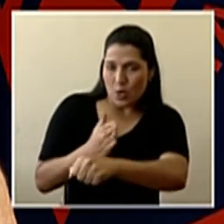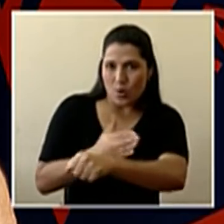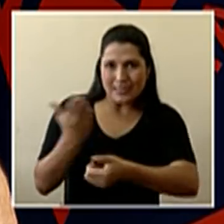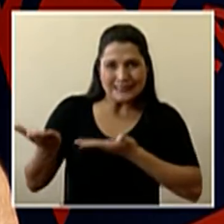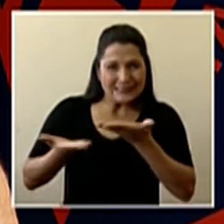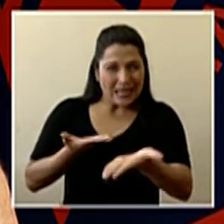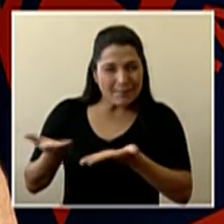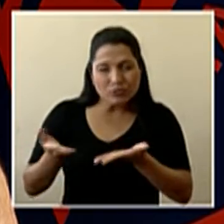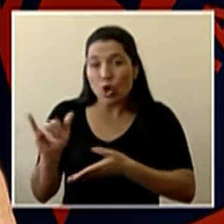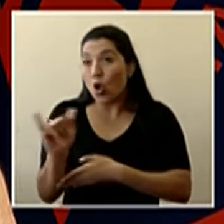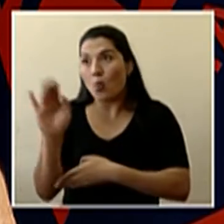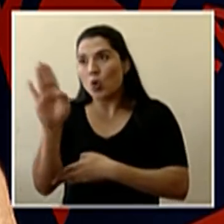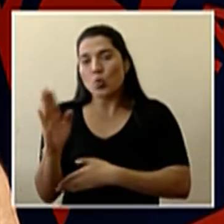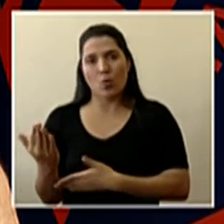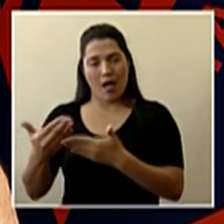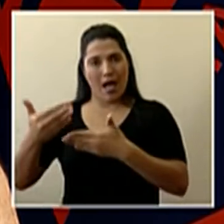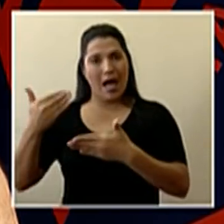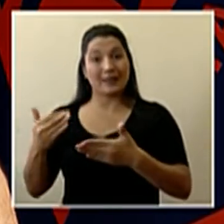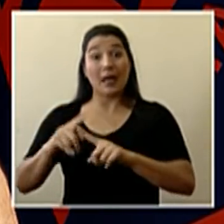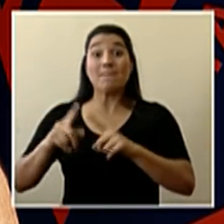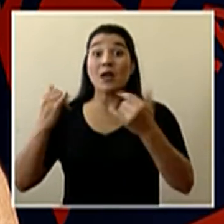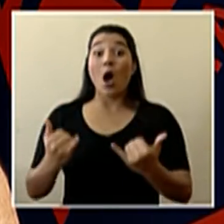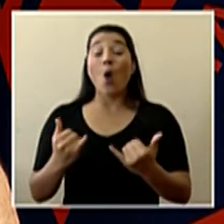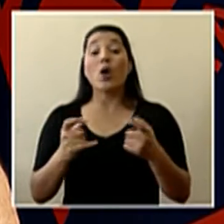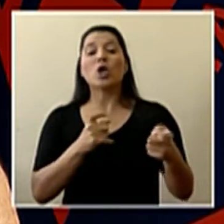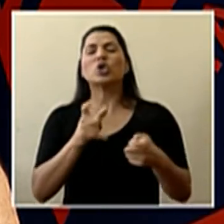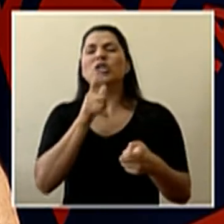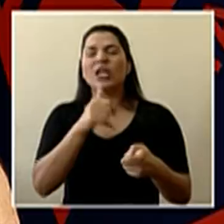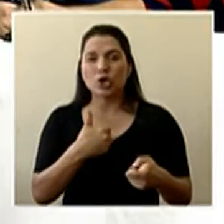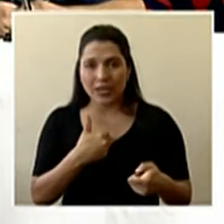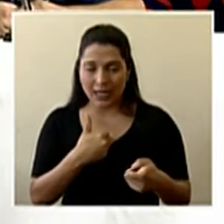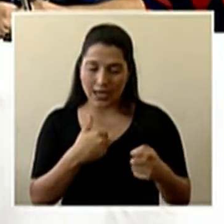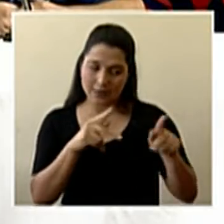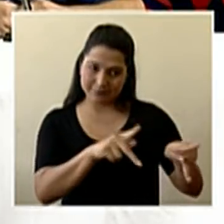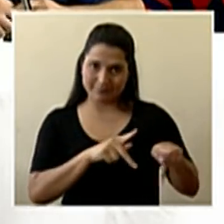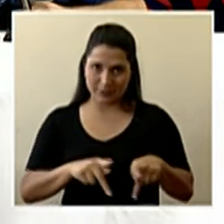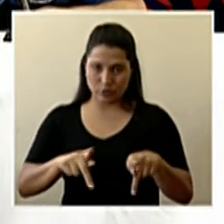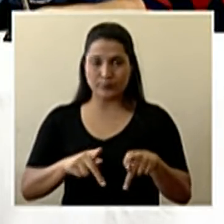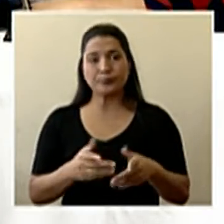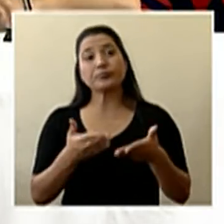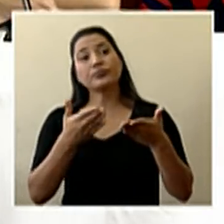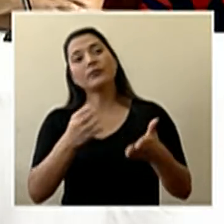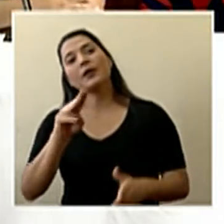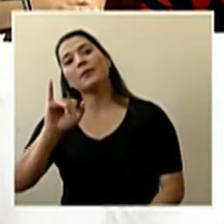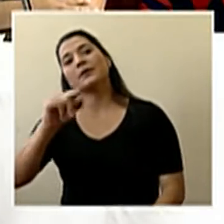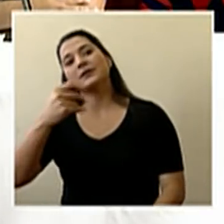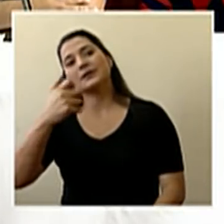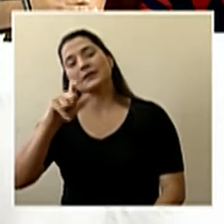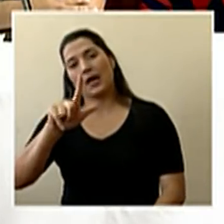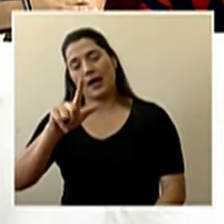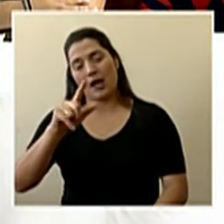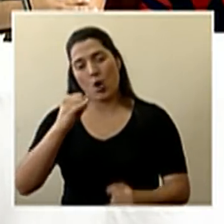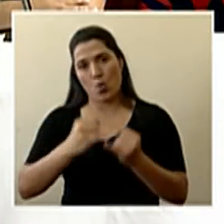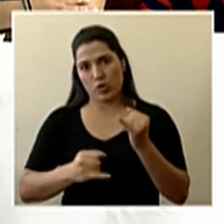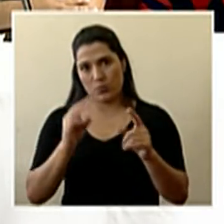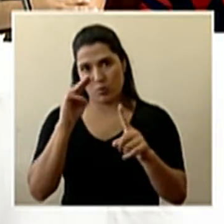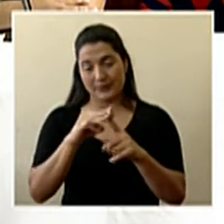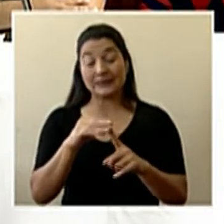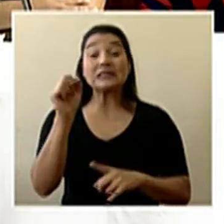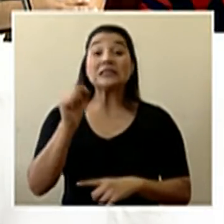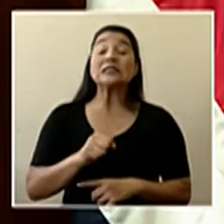pero por favor, ahora la bola está en la cancha de la población. Muchas gracias. Don Michael, su mensaje final. Sí, vamos a ver, sé que